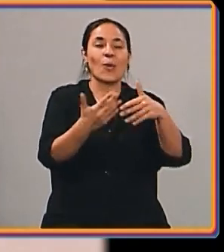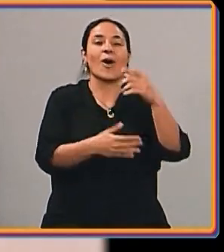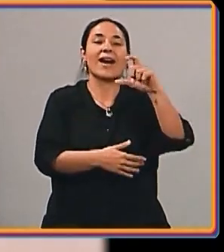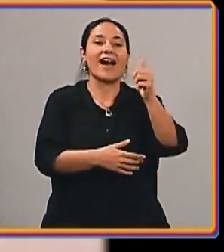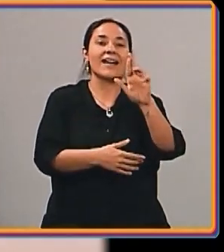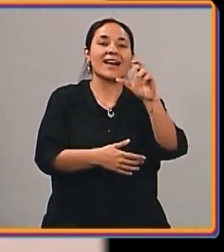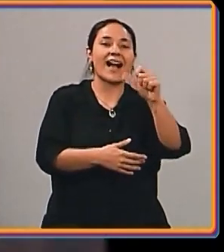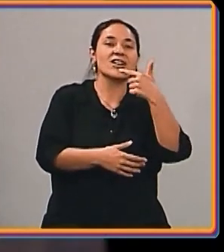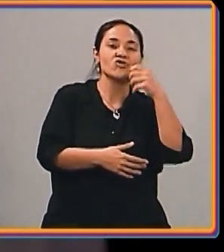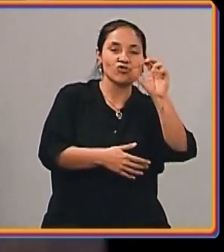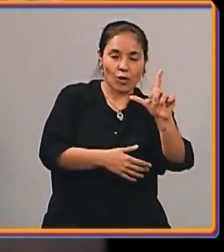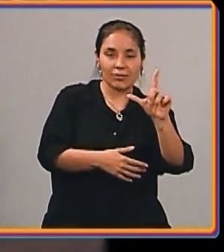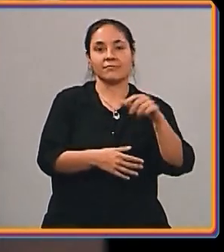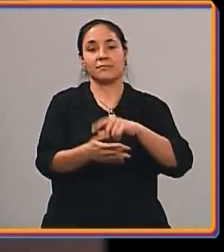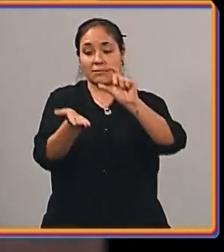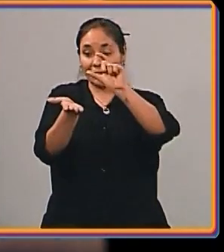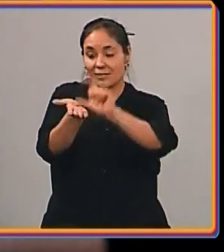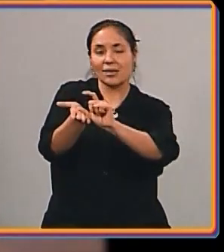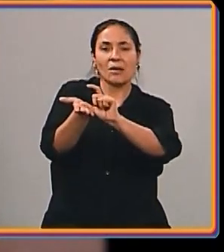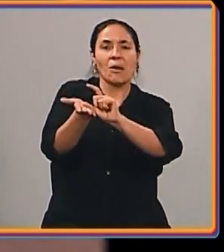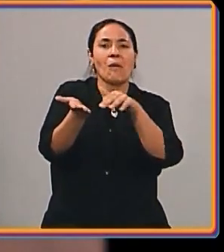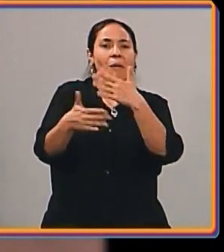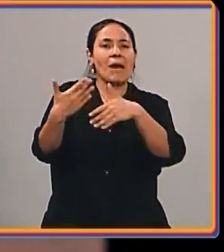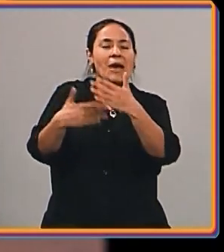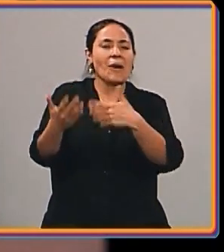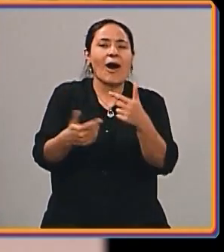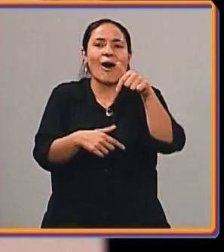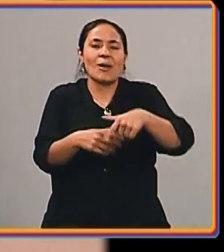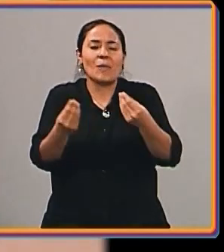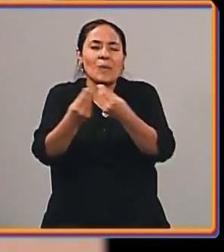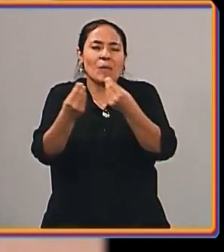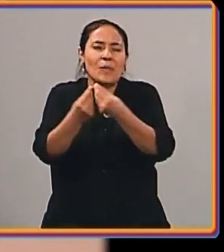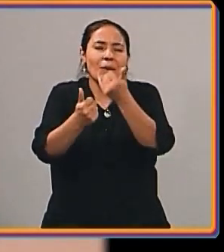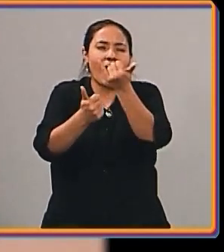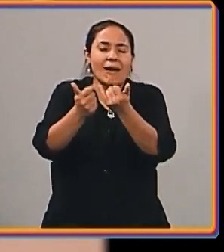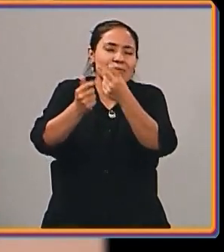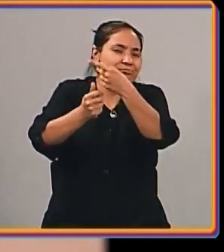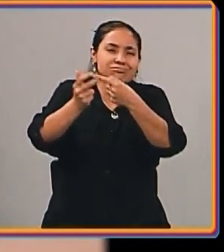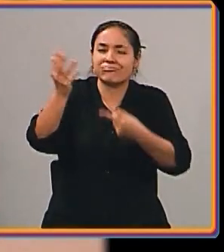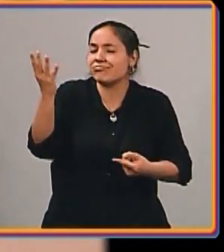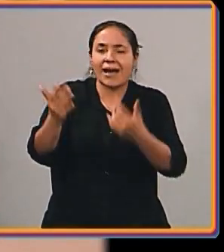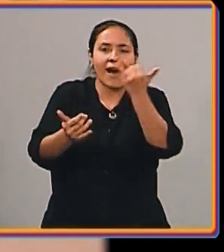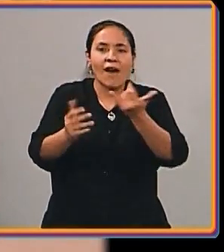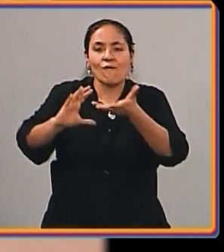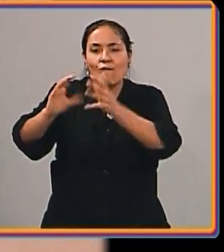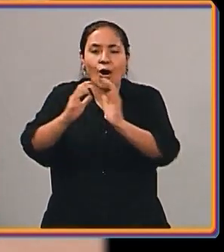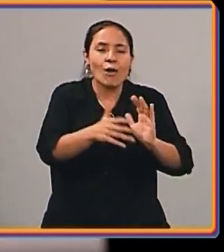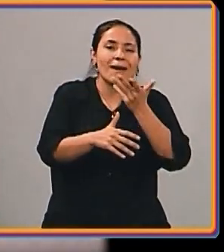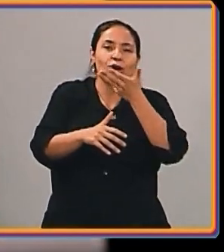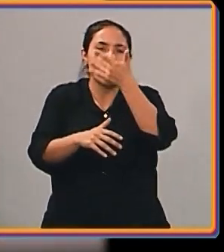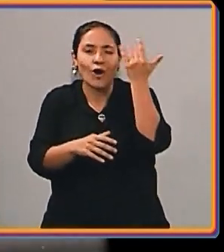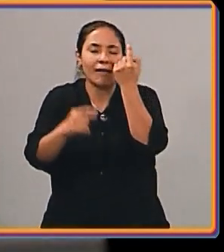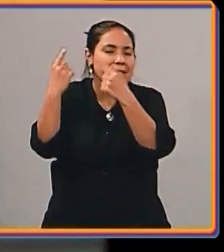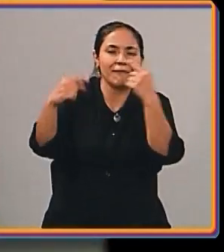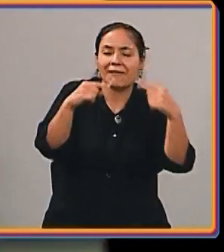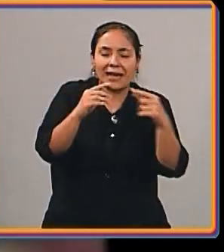El empleo de estas fichas se popularizó tanto que al día de hoy podemos encontrar todo tipo de meeples de una multitud de formas y